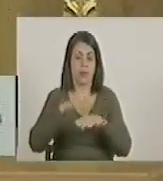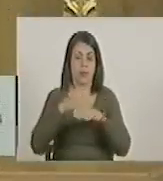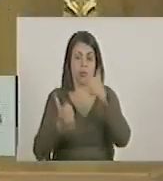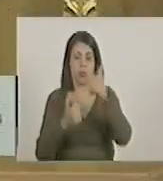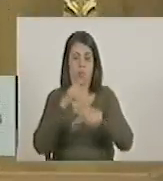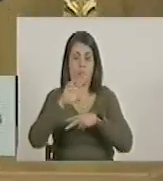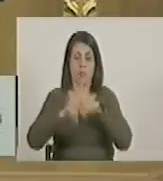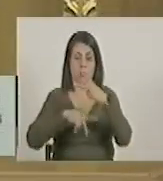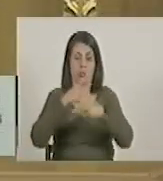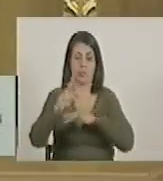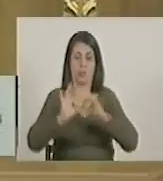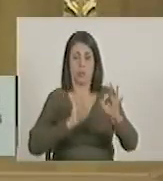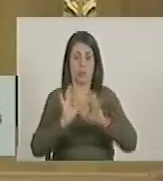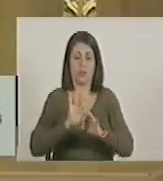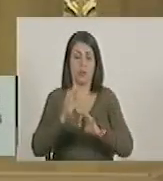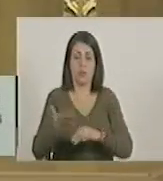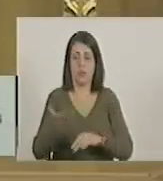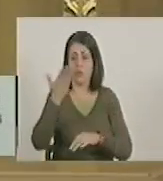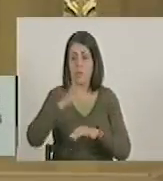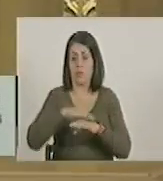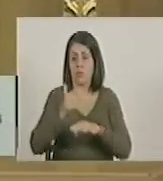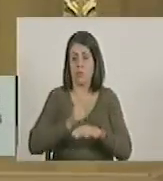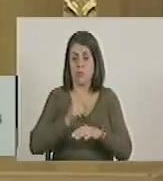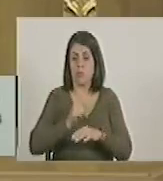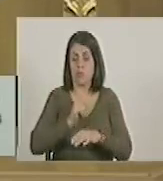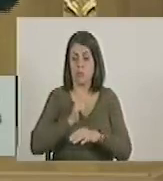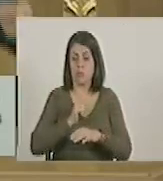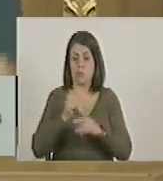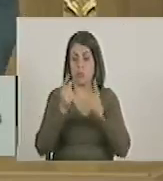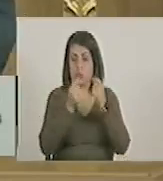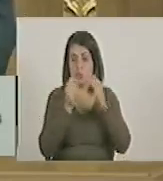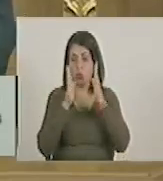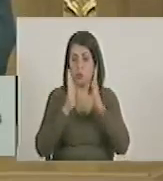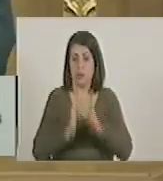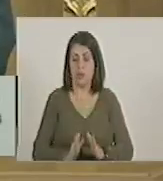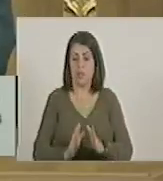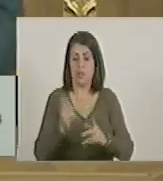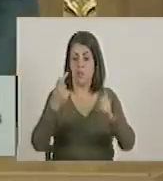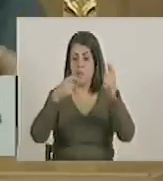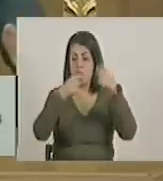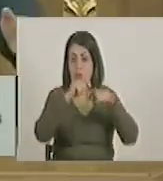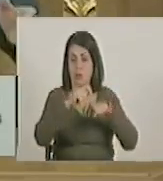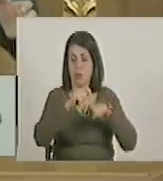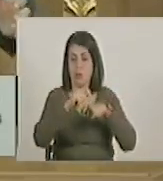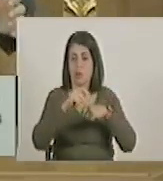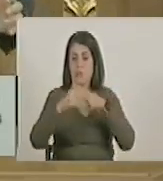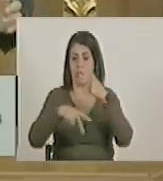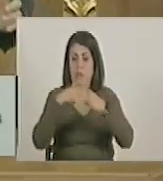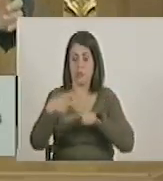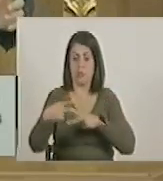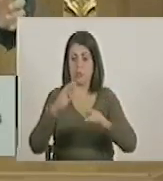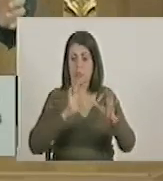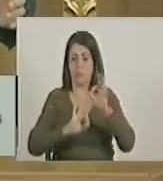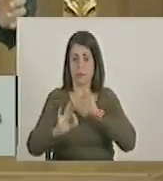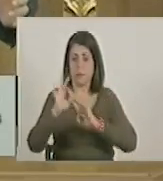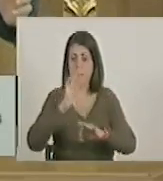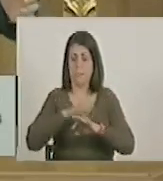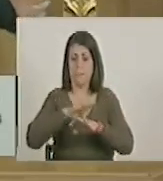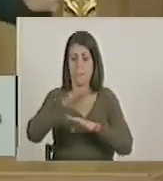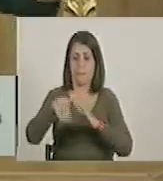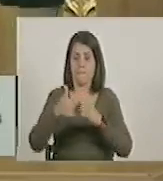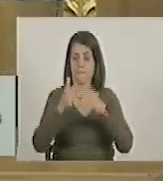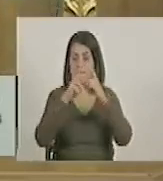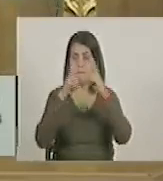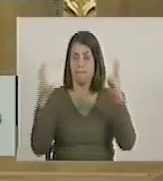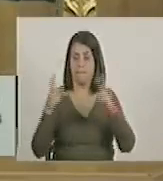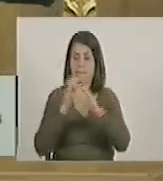los procesos logísticos, eso es clave para cualquier economía exportadora. Procesos logísticos que tienen que ver con todo el tema